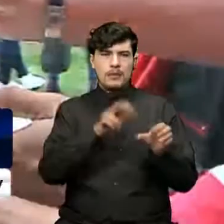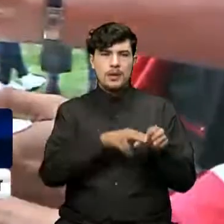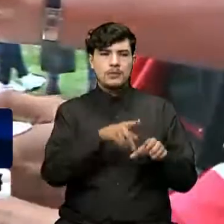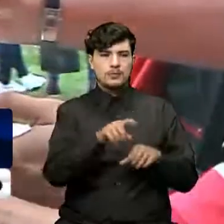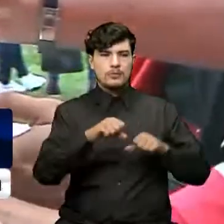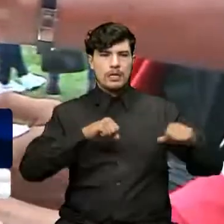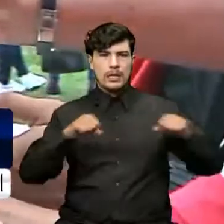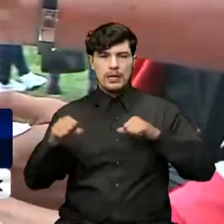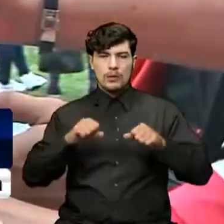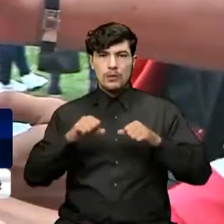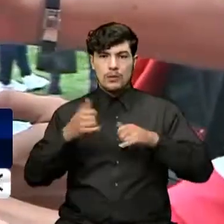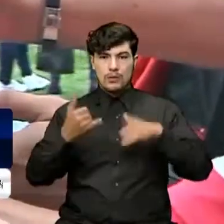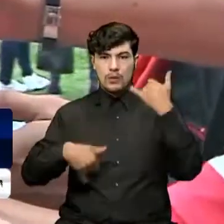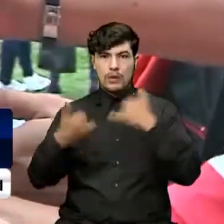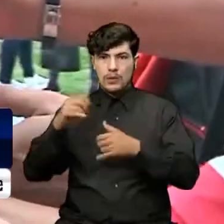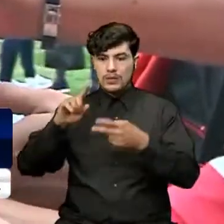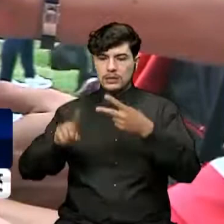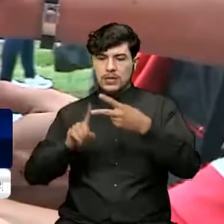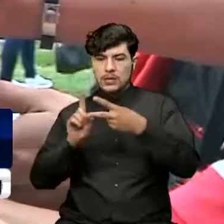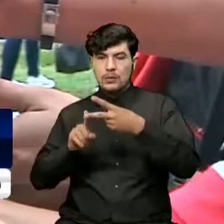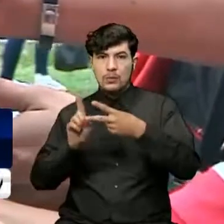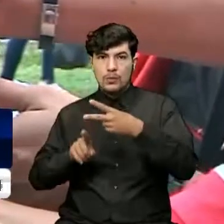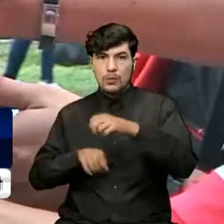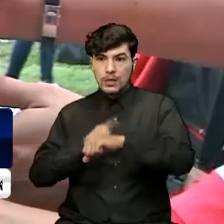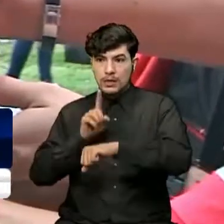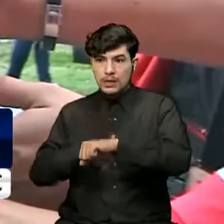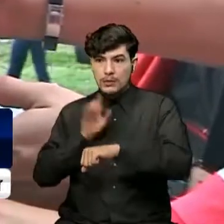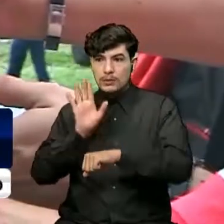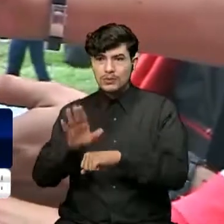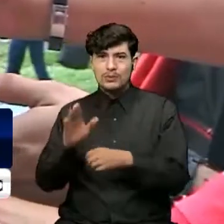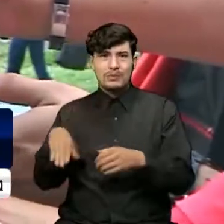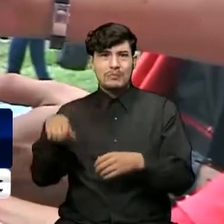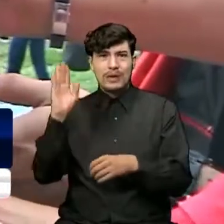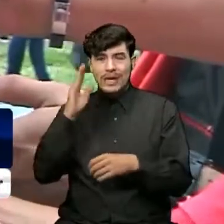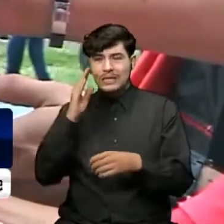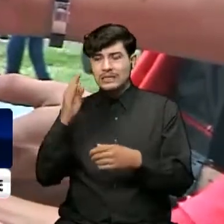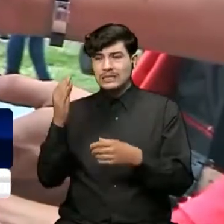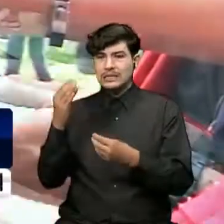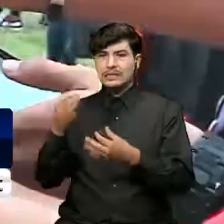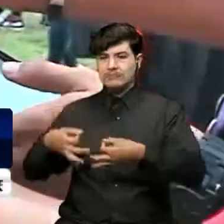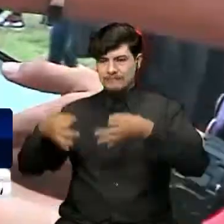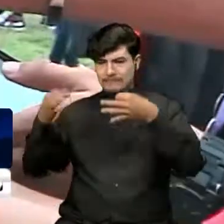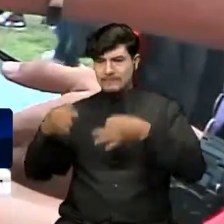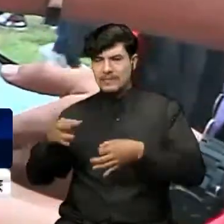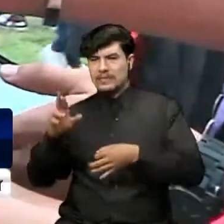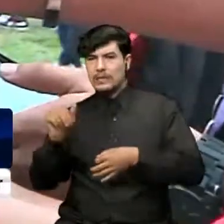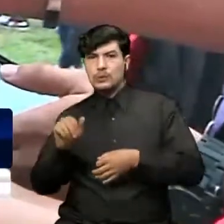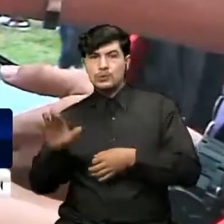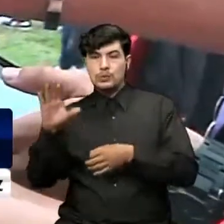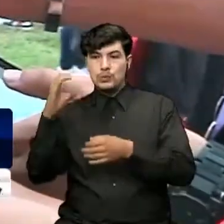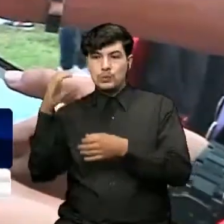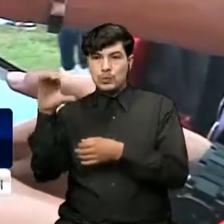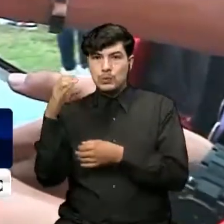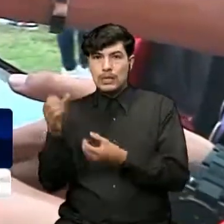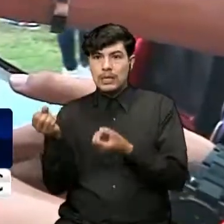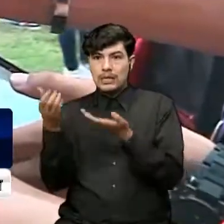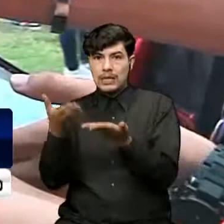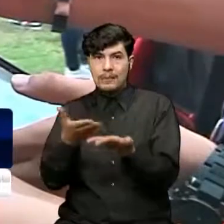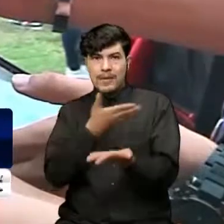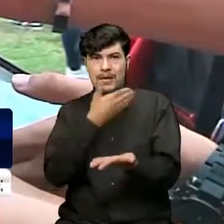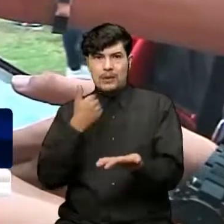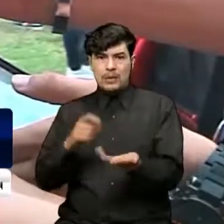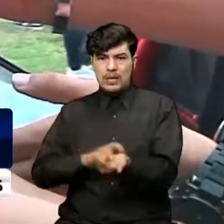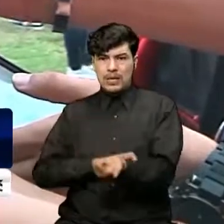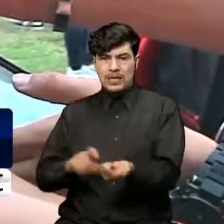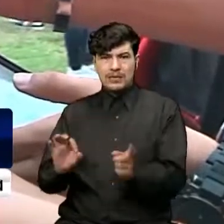segundo tiempo fue un poco más desprolijo más enrarecido el cúcuta dio una muestra de carácter